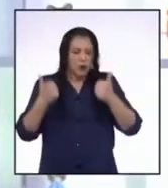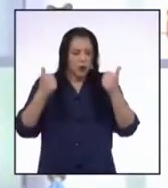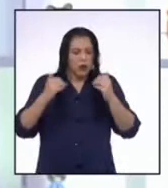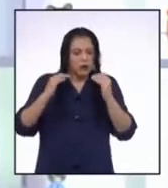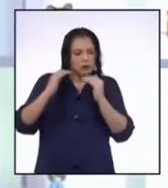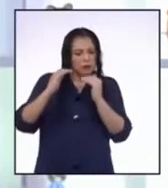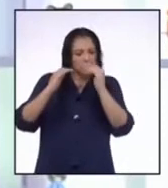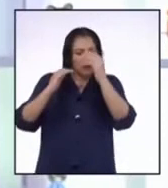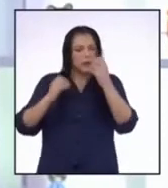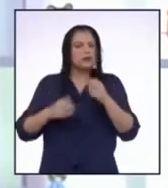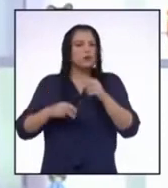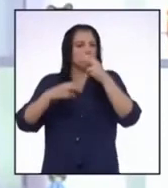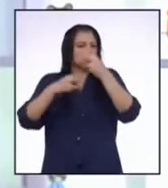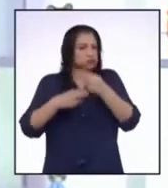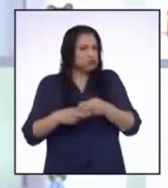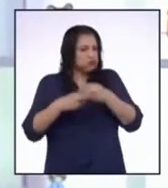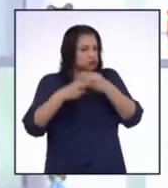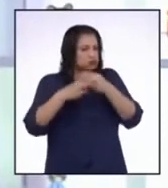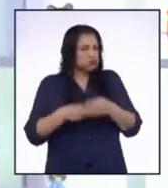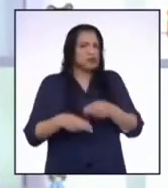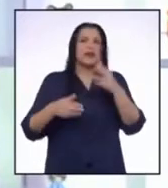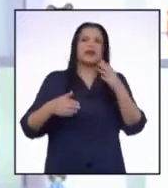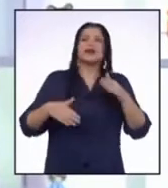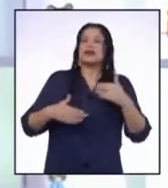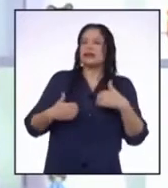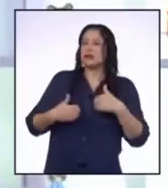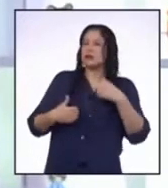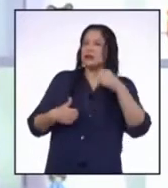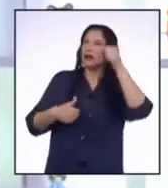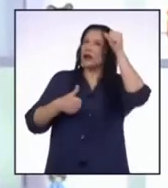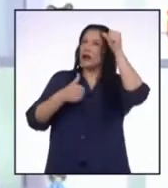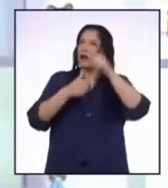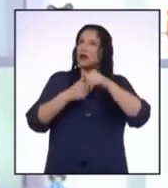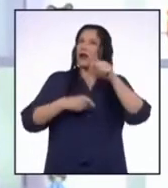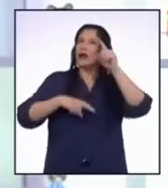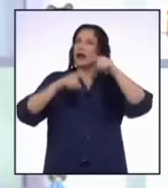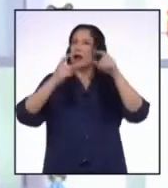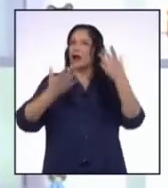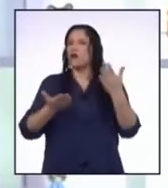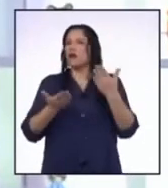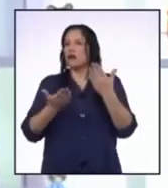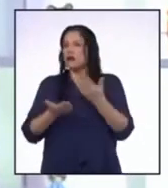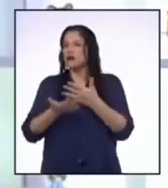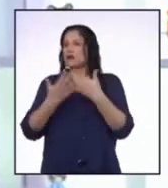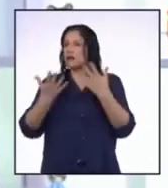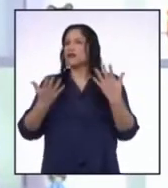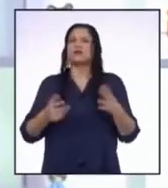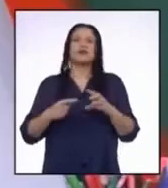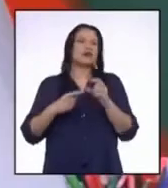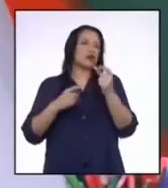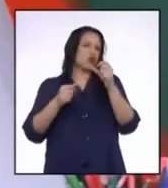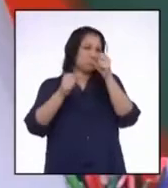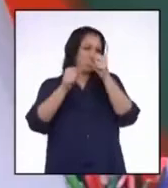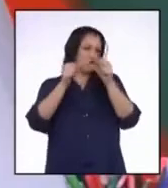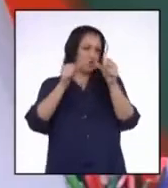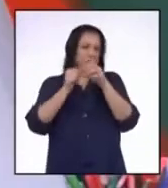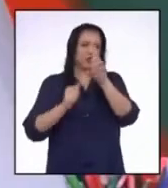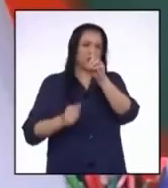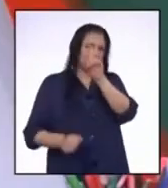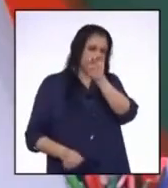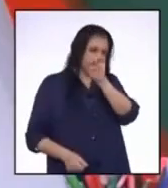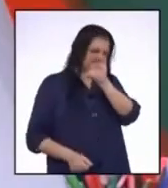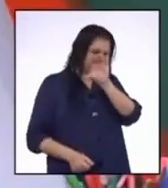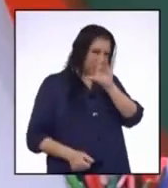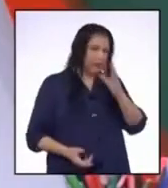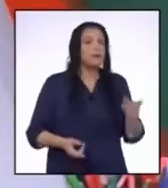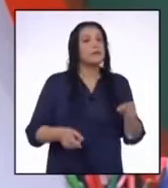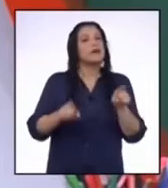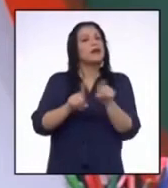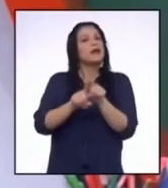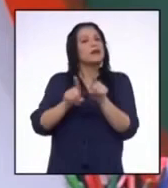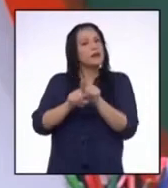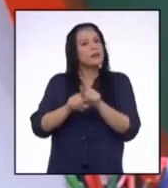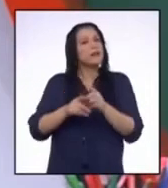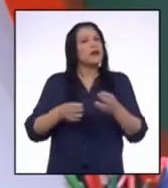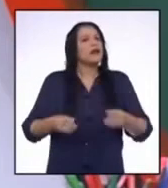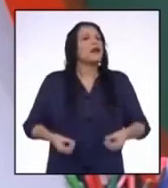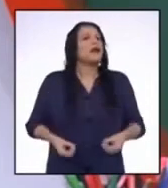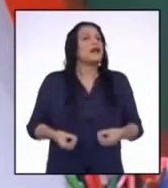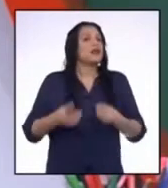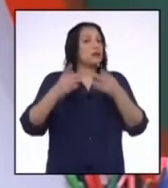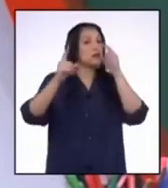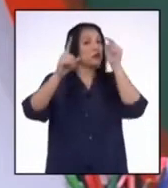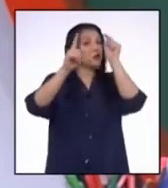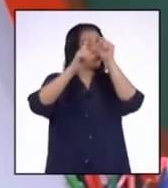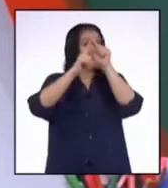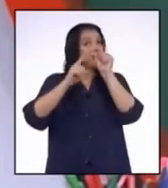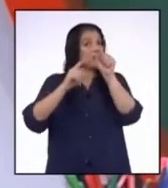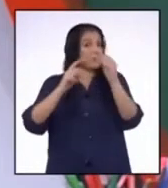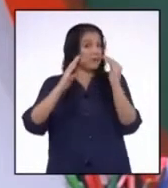encontraban sus pesos, tuvimos que recordar y aprender algunos aspectos de los números decimales. También recuerdo, Miluska, que les dejamos un